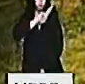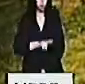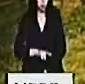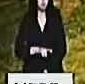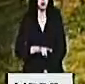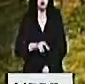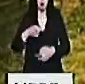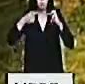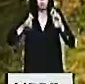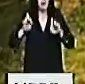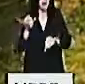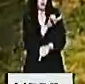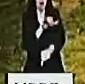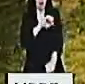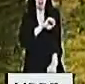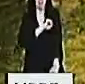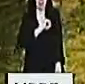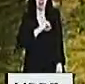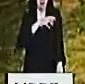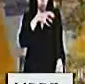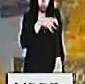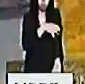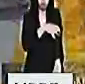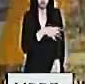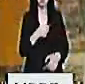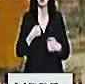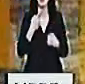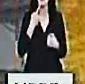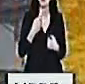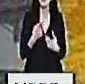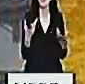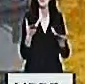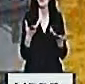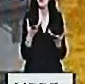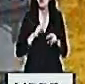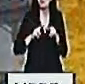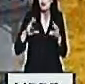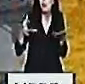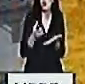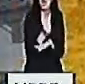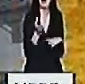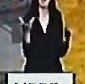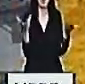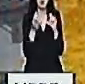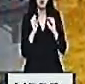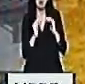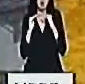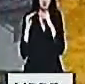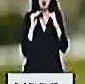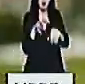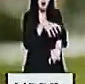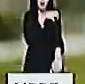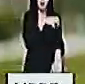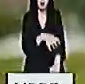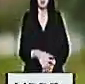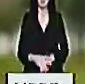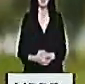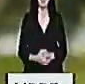el centro. Les tengo la siguiente pregunta. ¿Qué podemos hacer para lograr esto? ¿Cómo podemos emparejar la cancha?